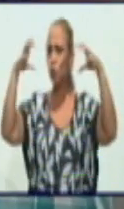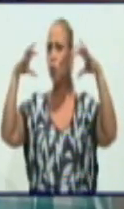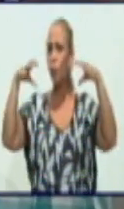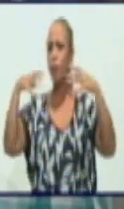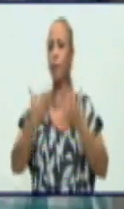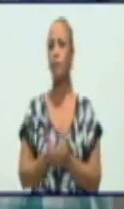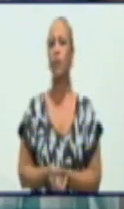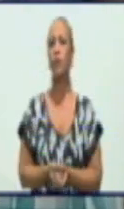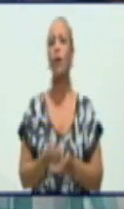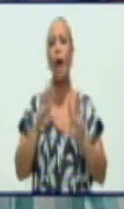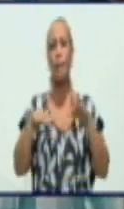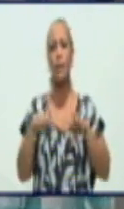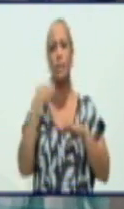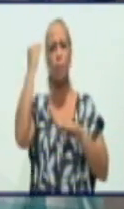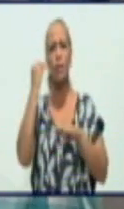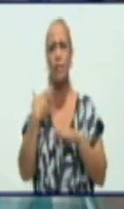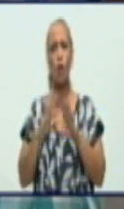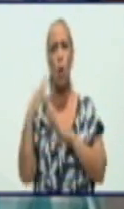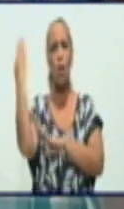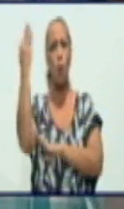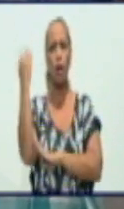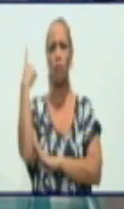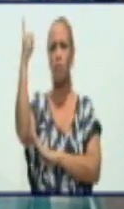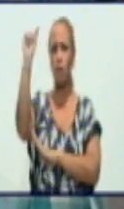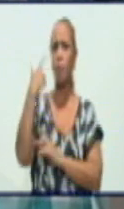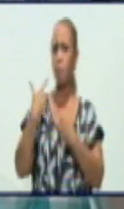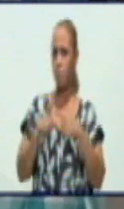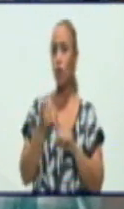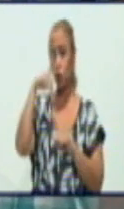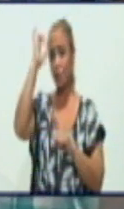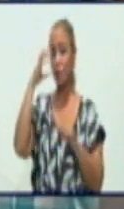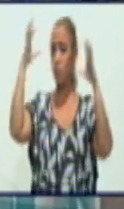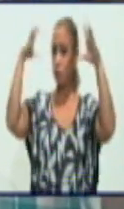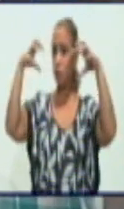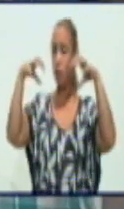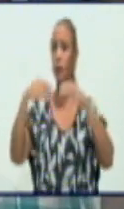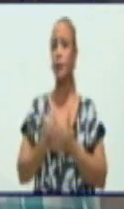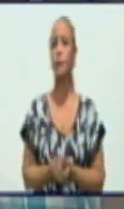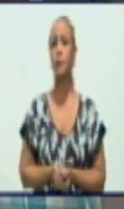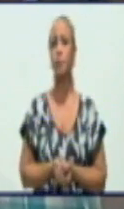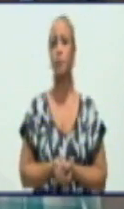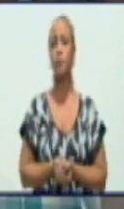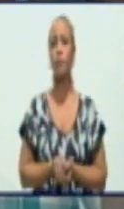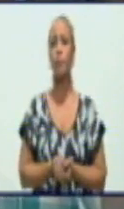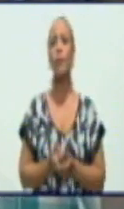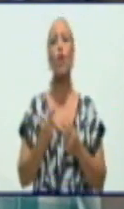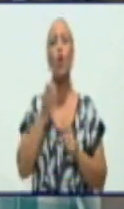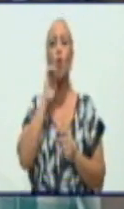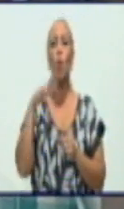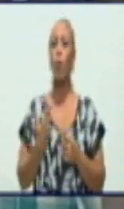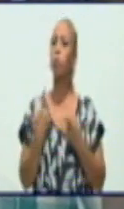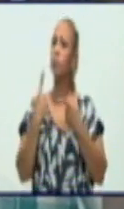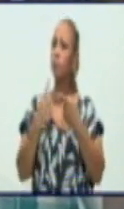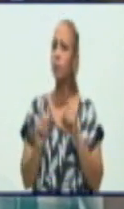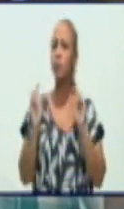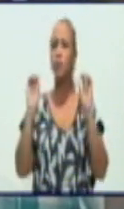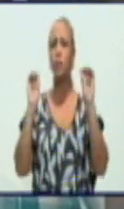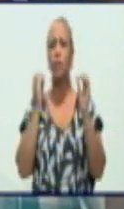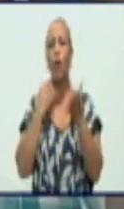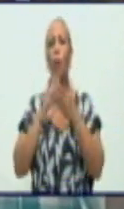porque las bandas de alimentación que tiene el sistema como tal van a seguir incidiendo sobre todo en otras oportunidades el roce